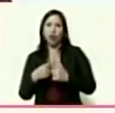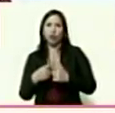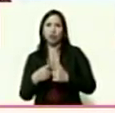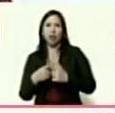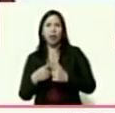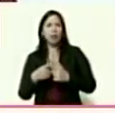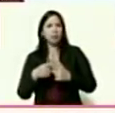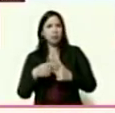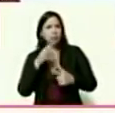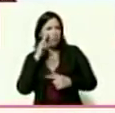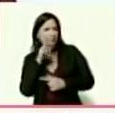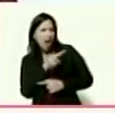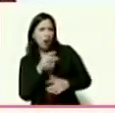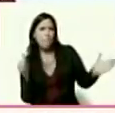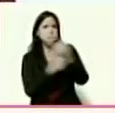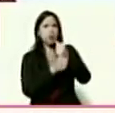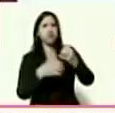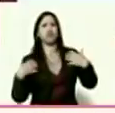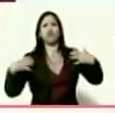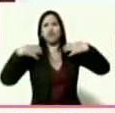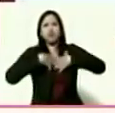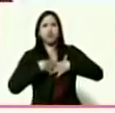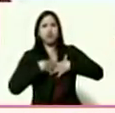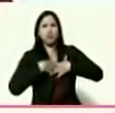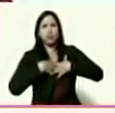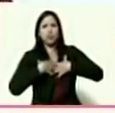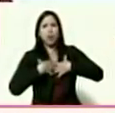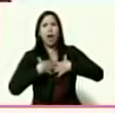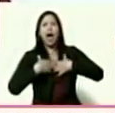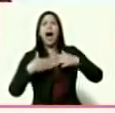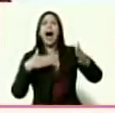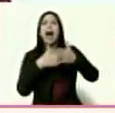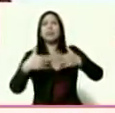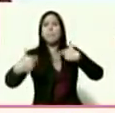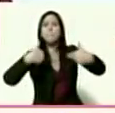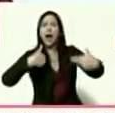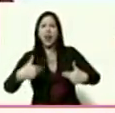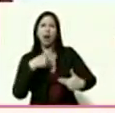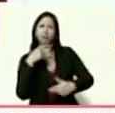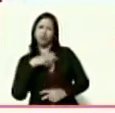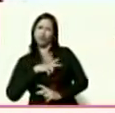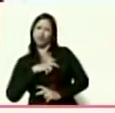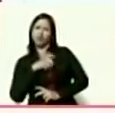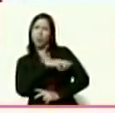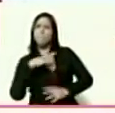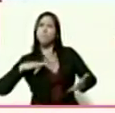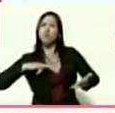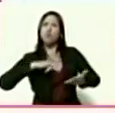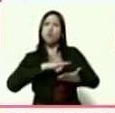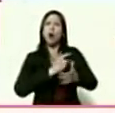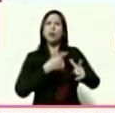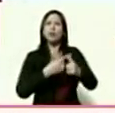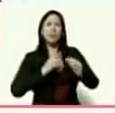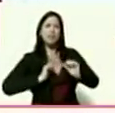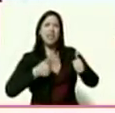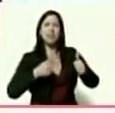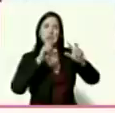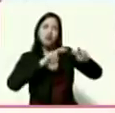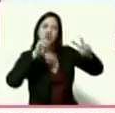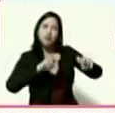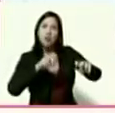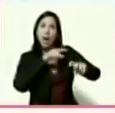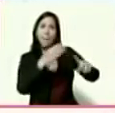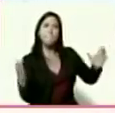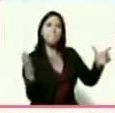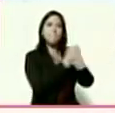chaleco antibalas. Y cuando lleve el chaleco antibalas, la gente, eso es extraño en un vuelo. Y comienzan a revisar todo. Y es él el